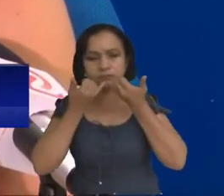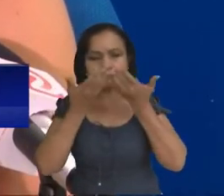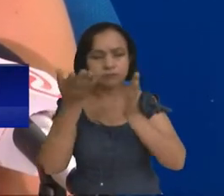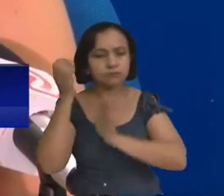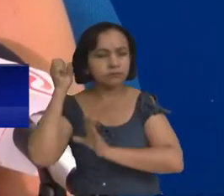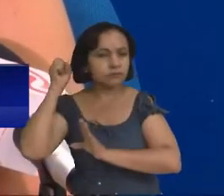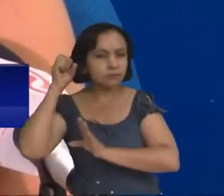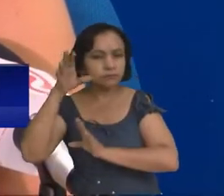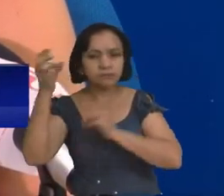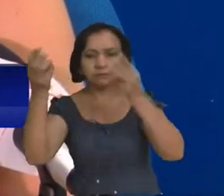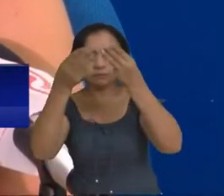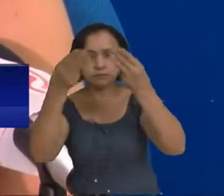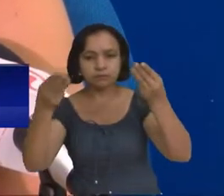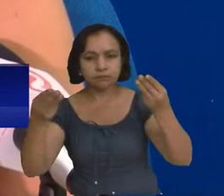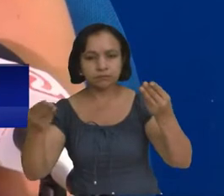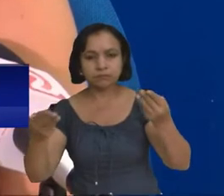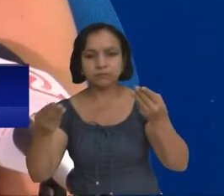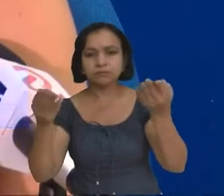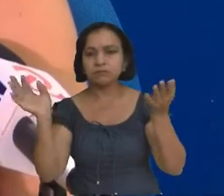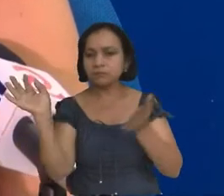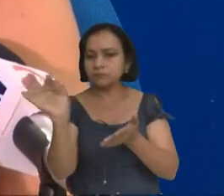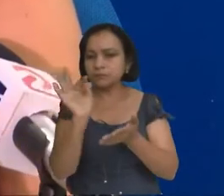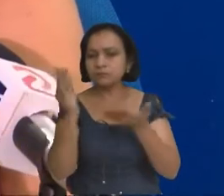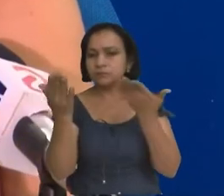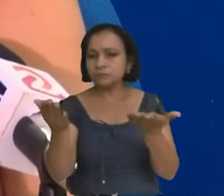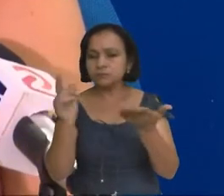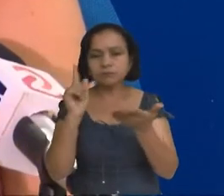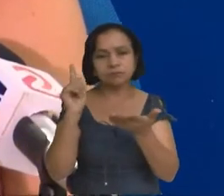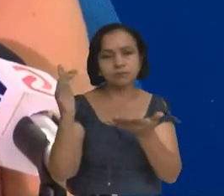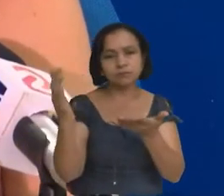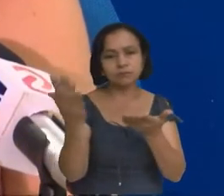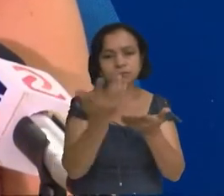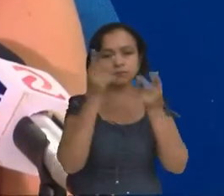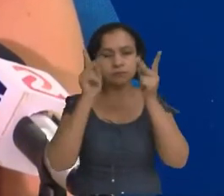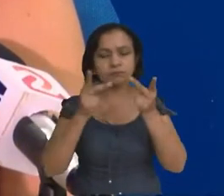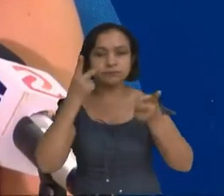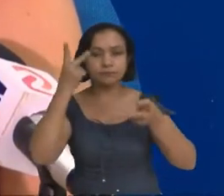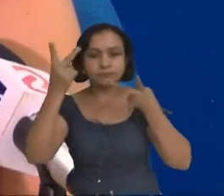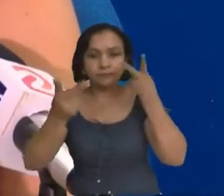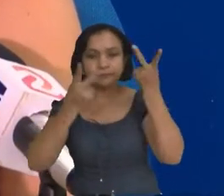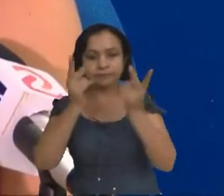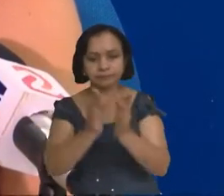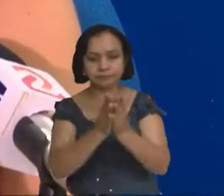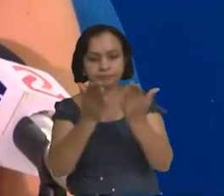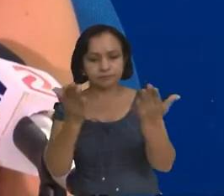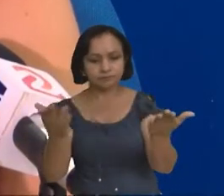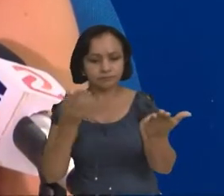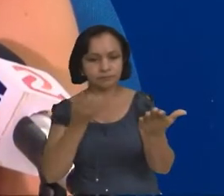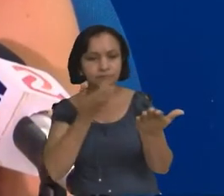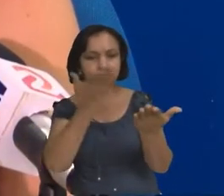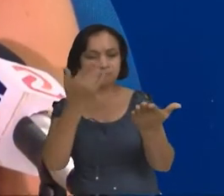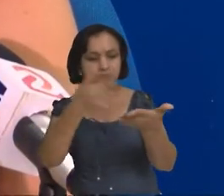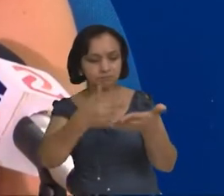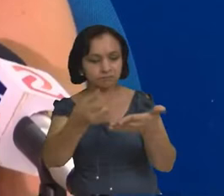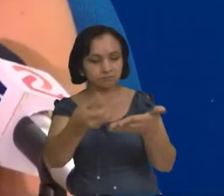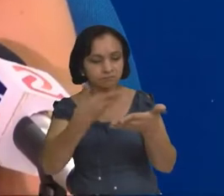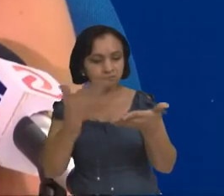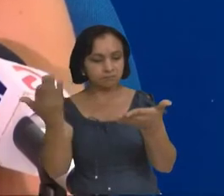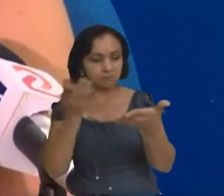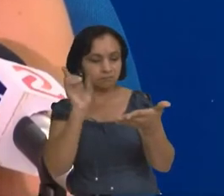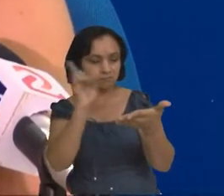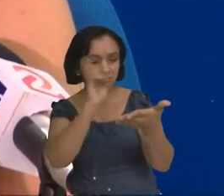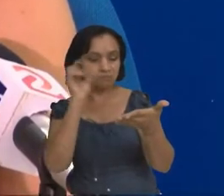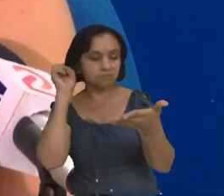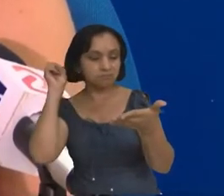de material, de manera de que todos aquellos visitantes que ingresen al país puedan contar con información de nuestros destinos